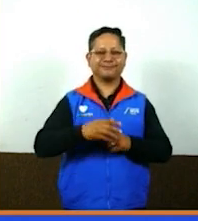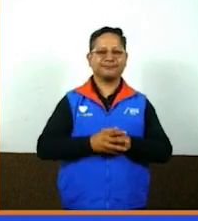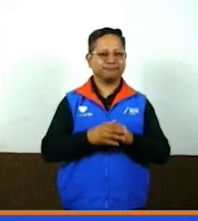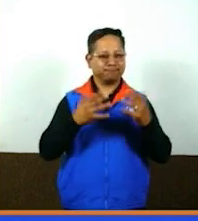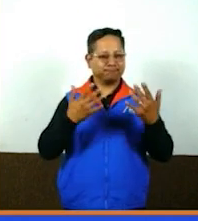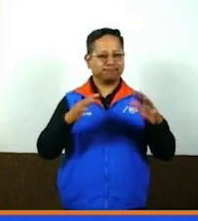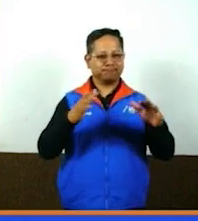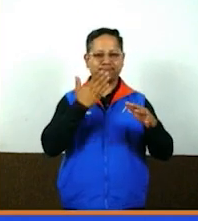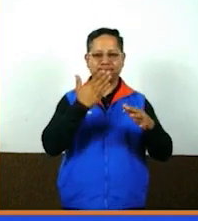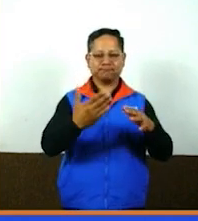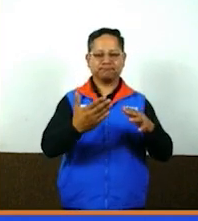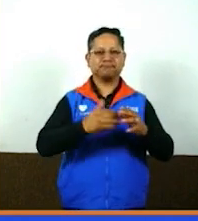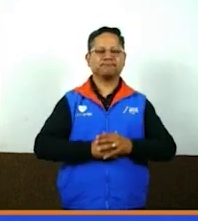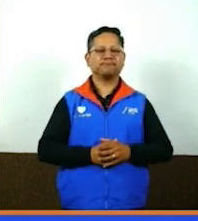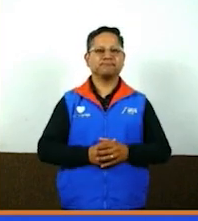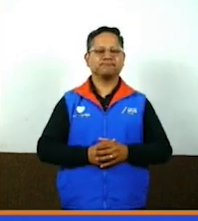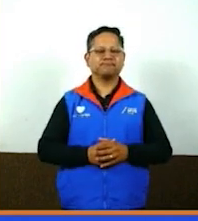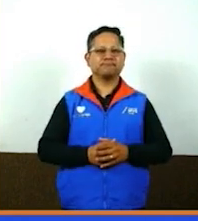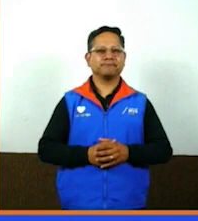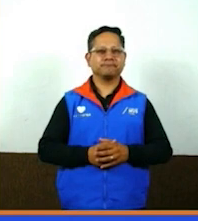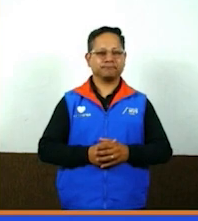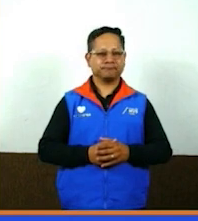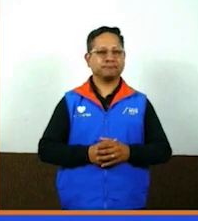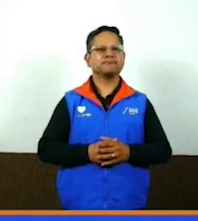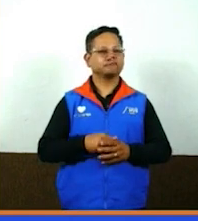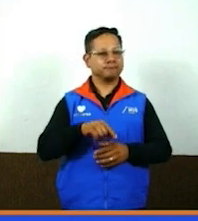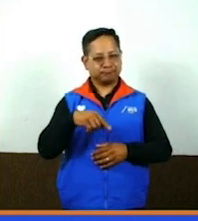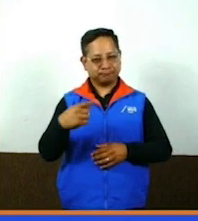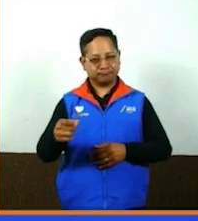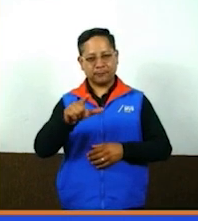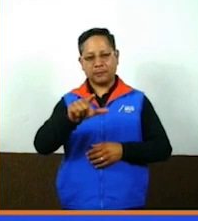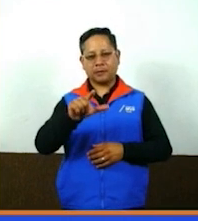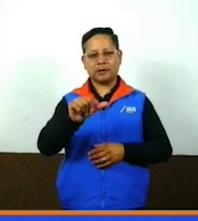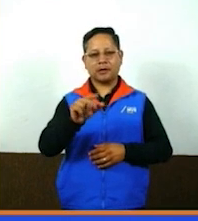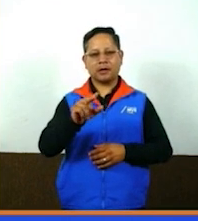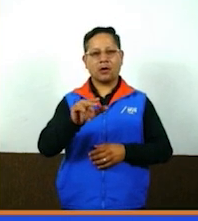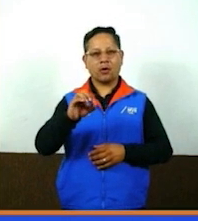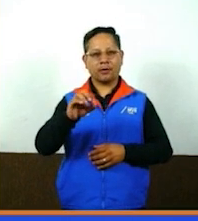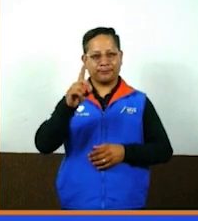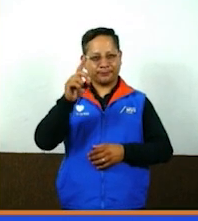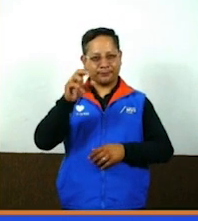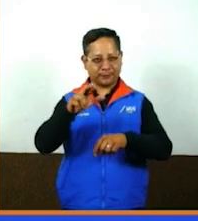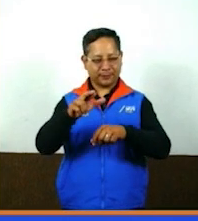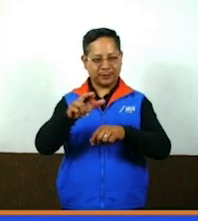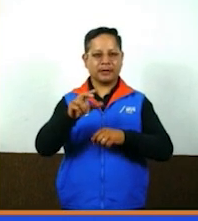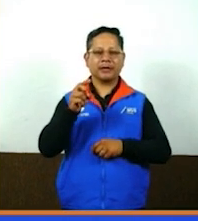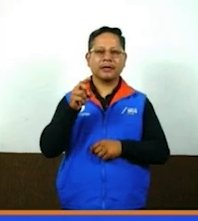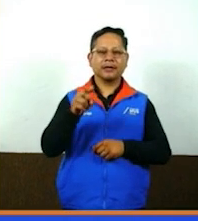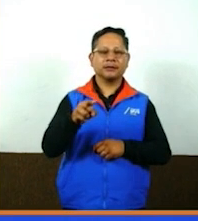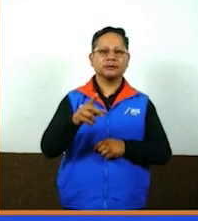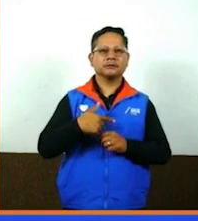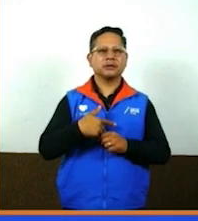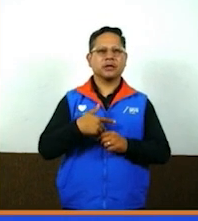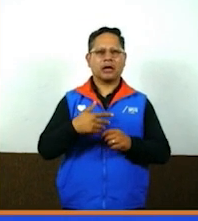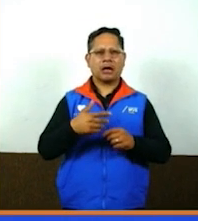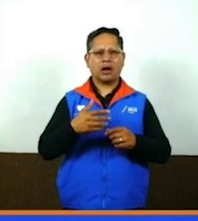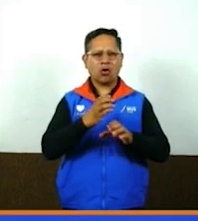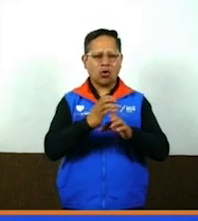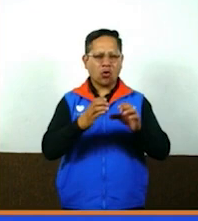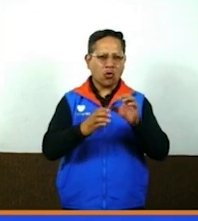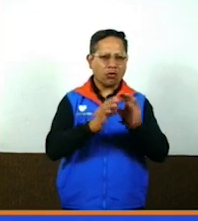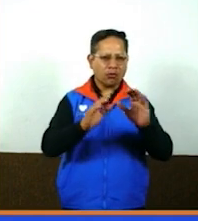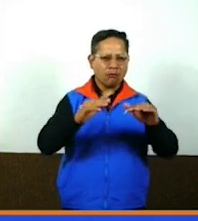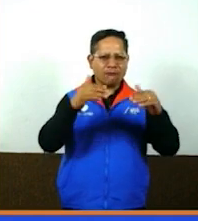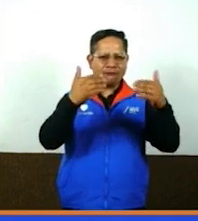Gracias, Roberto. Y tenemos a Laura Tamayo Laris, Directora de Comunicación, Asuntos Públicos, Ciencia